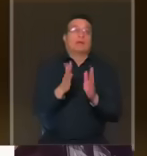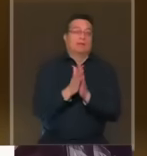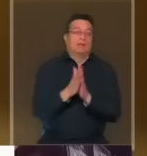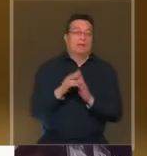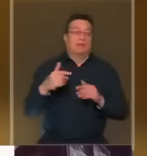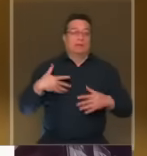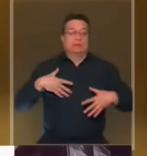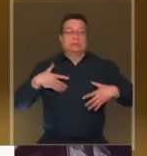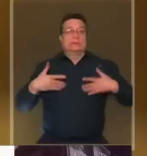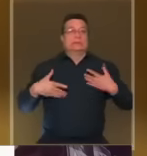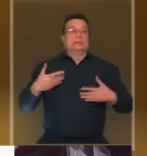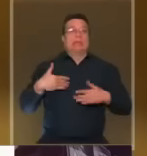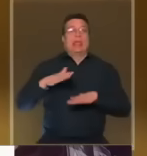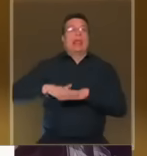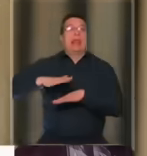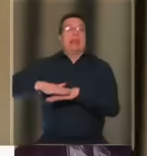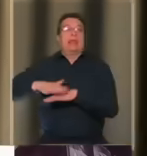indebida.